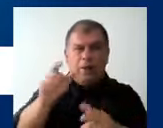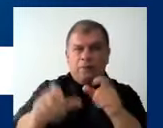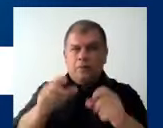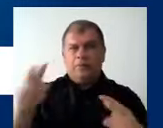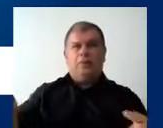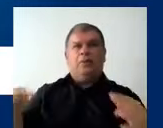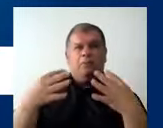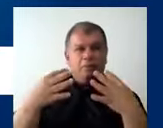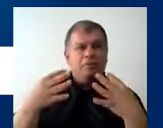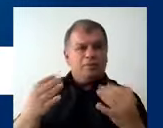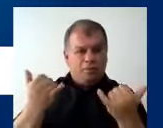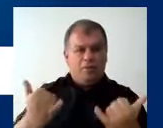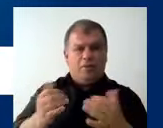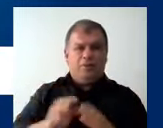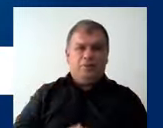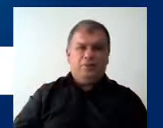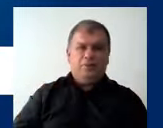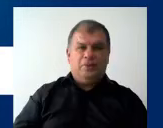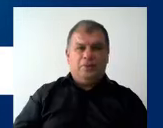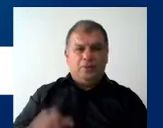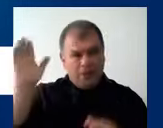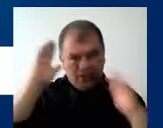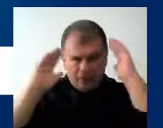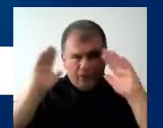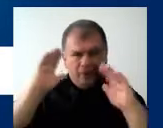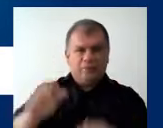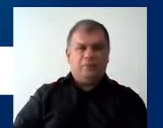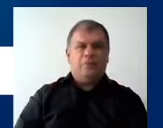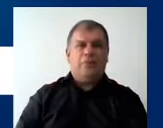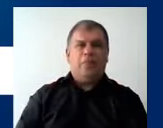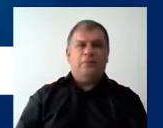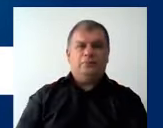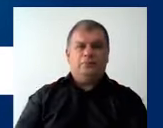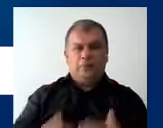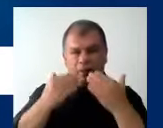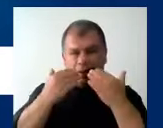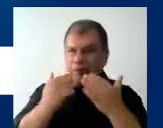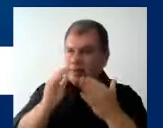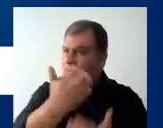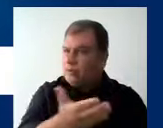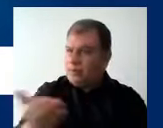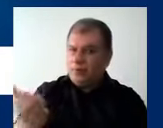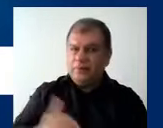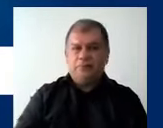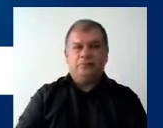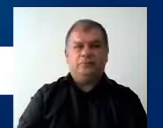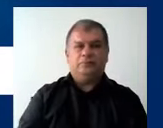nos han acompañado el día de hoy. Hasta la próxima. Gracias a ustedes.